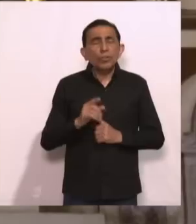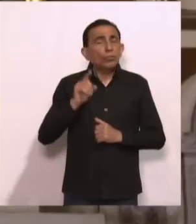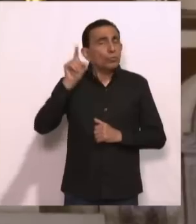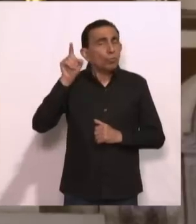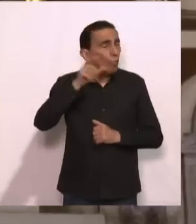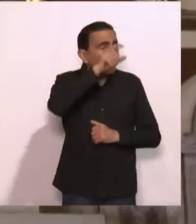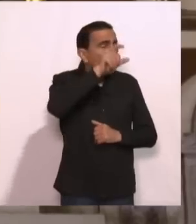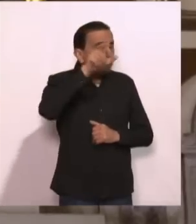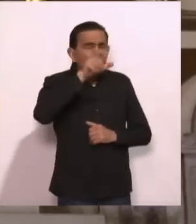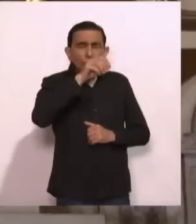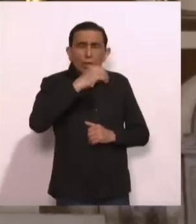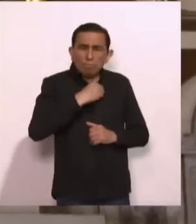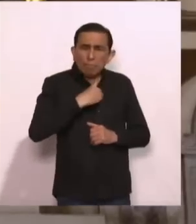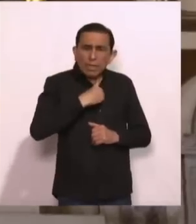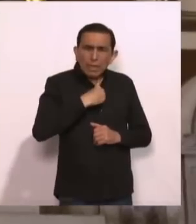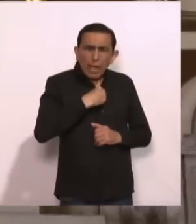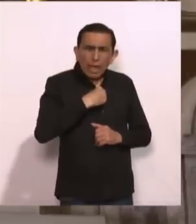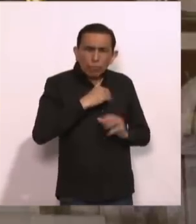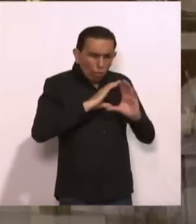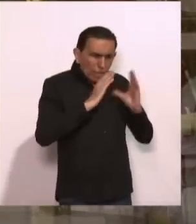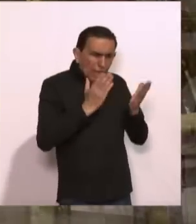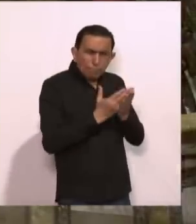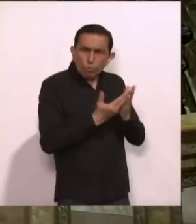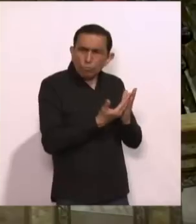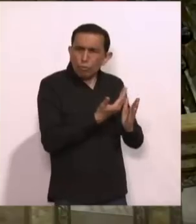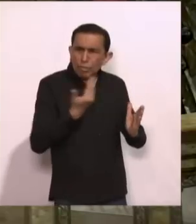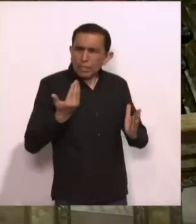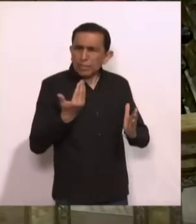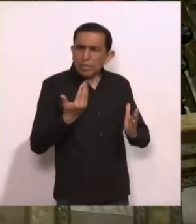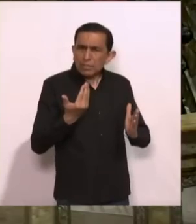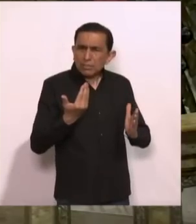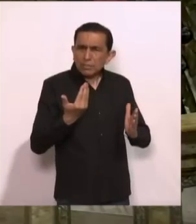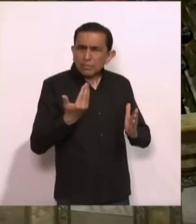Tú que quitas el pecado del mundo,